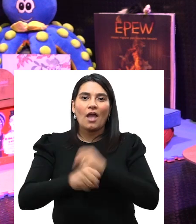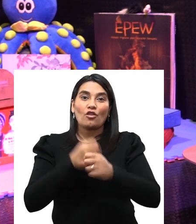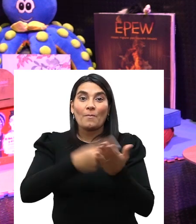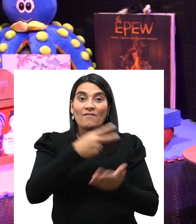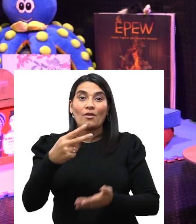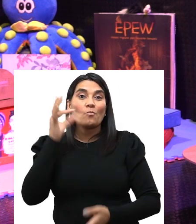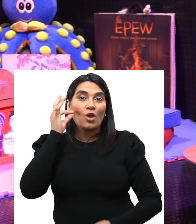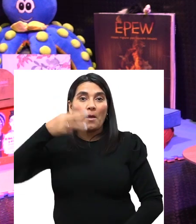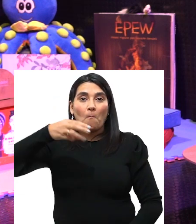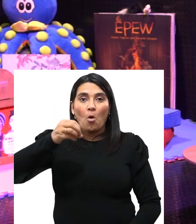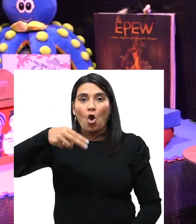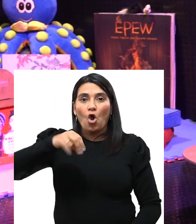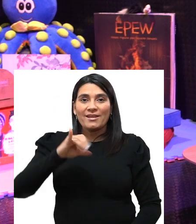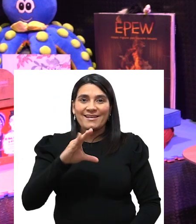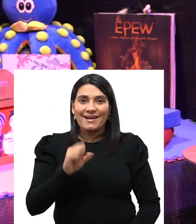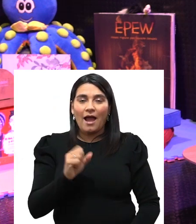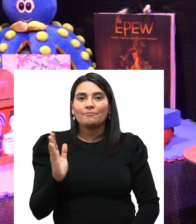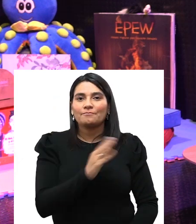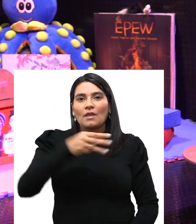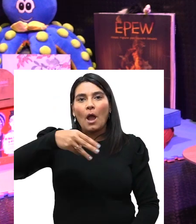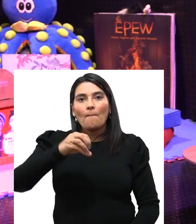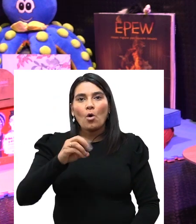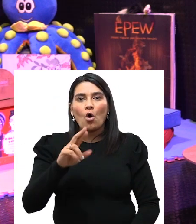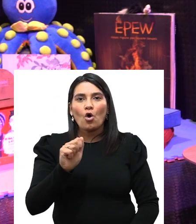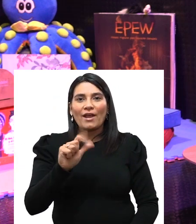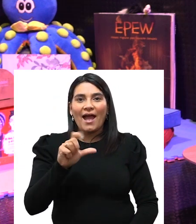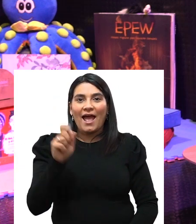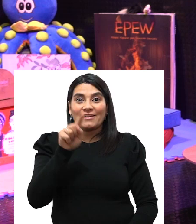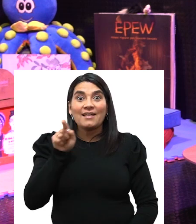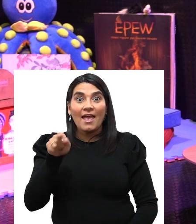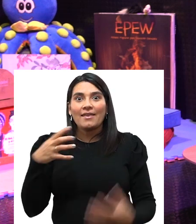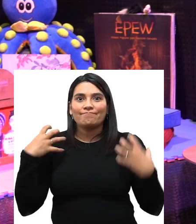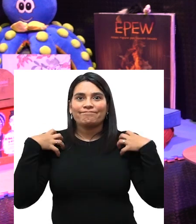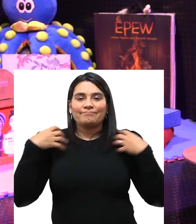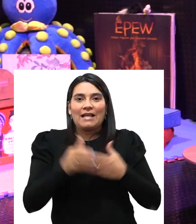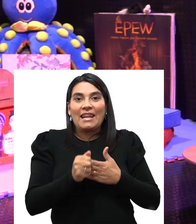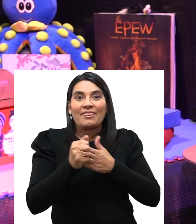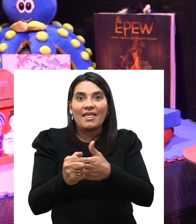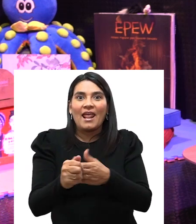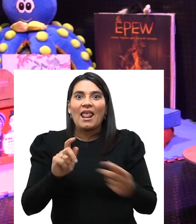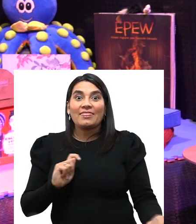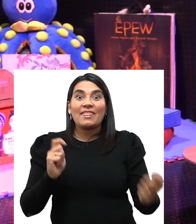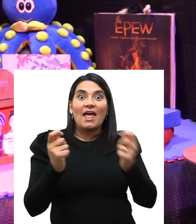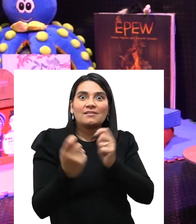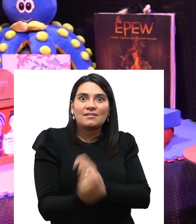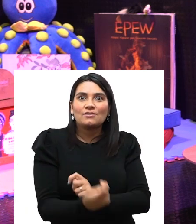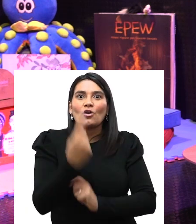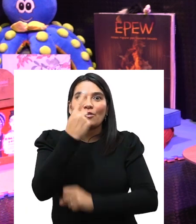Mónica Morales. A ella le tocó liderar la transición de prácticamente un año en la